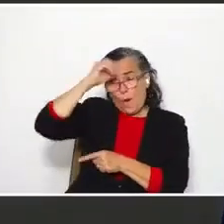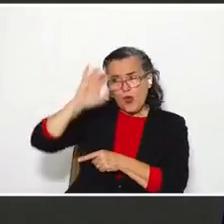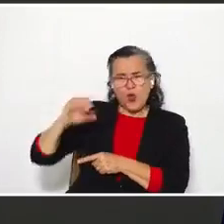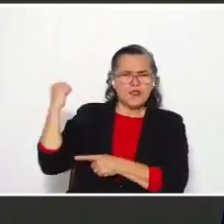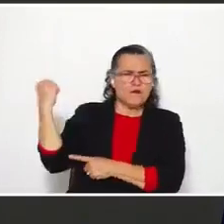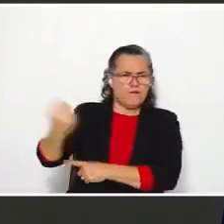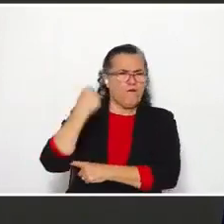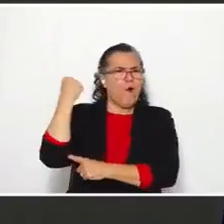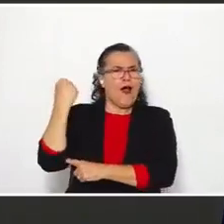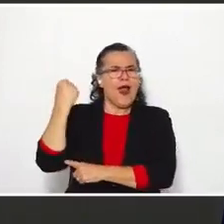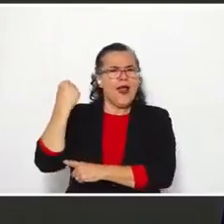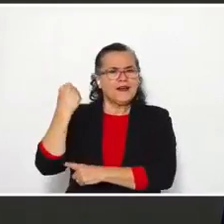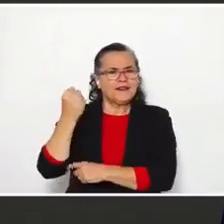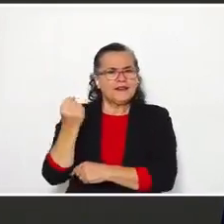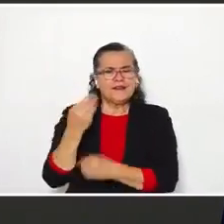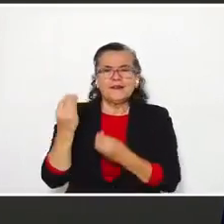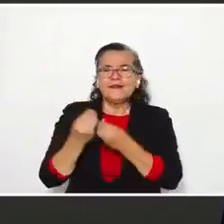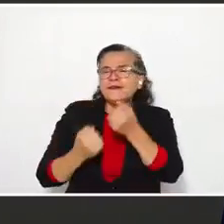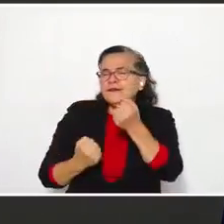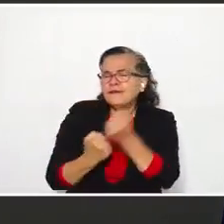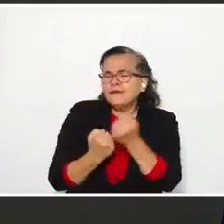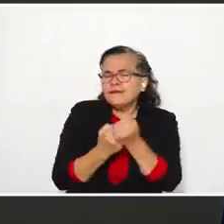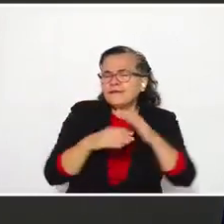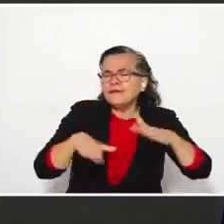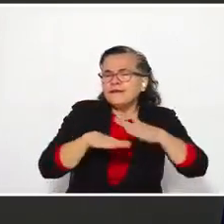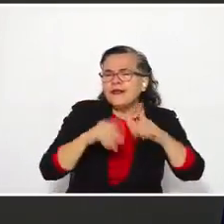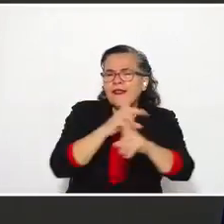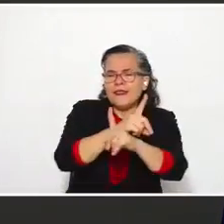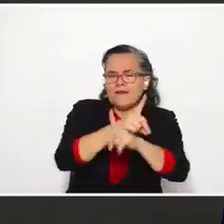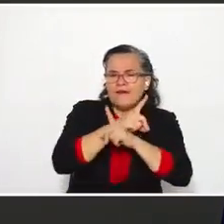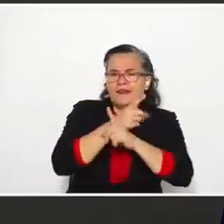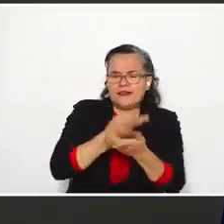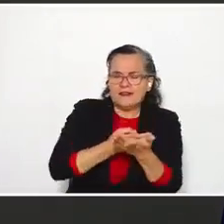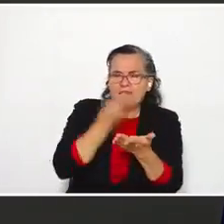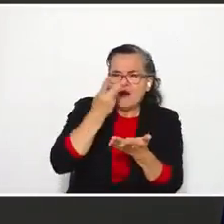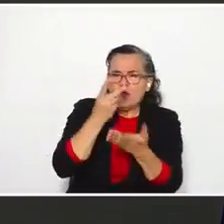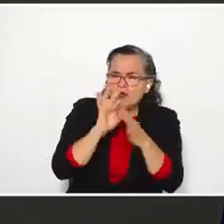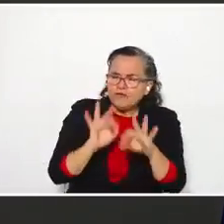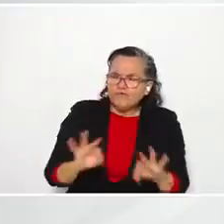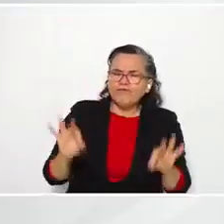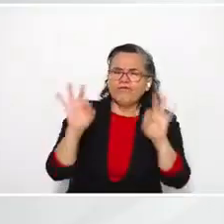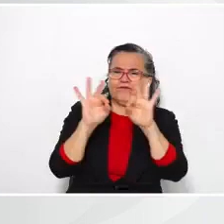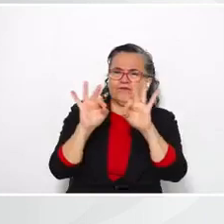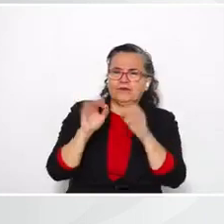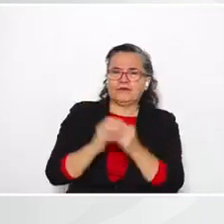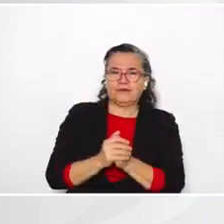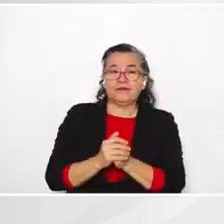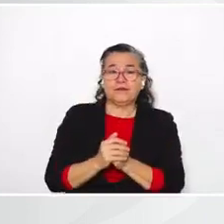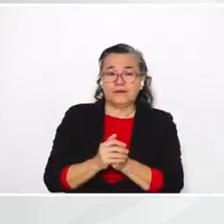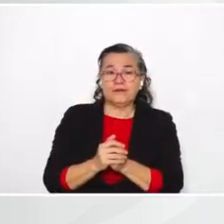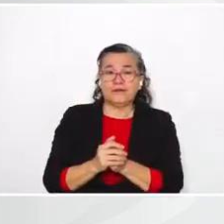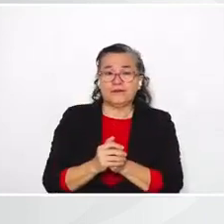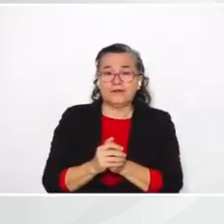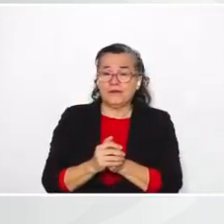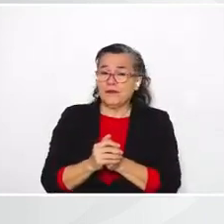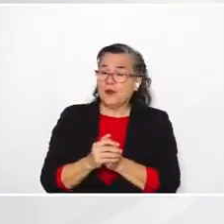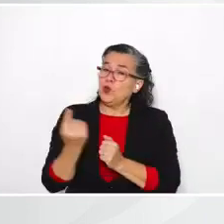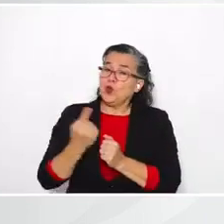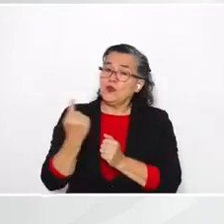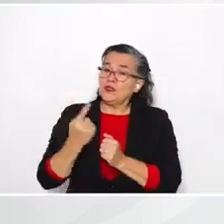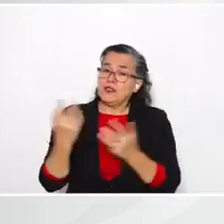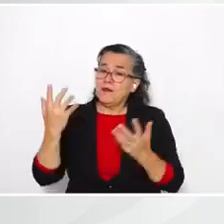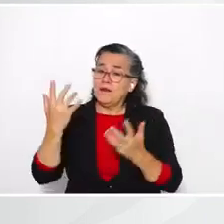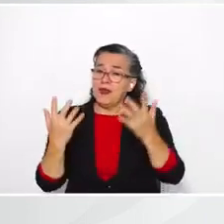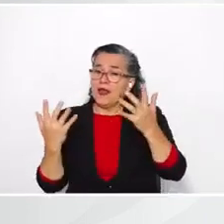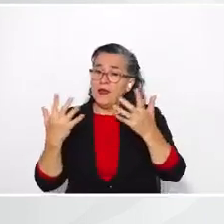fuertes se sustentaban en la defensa de valores fundamentales. No siempre